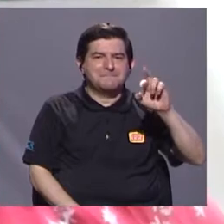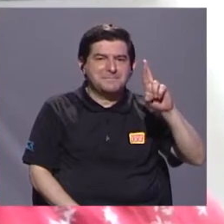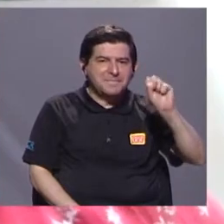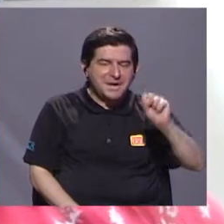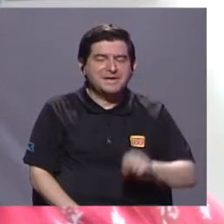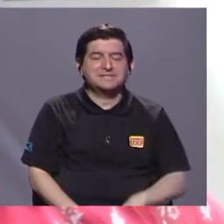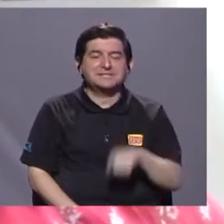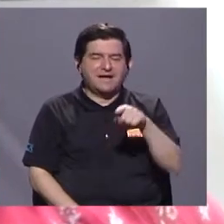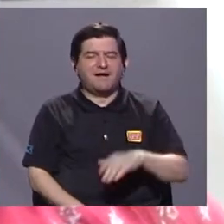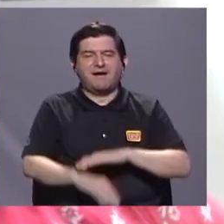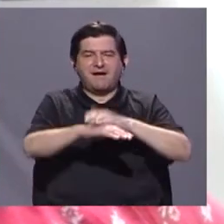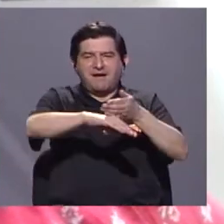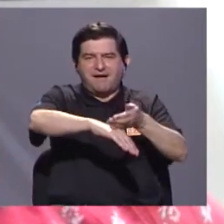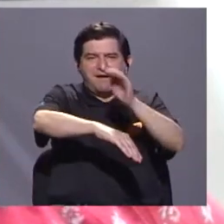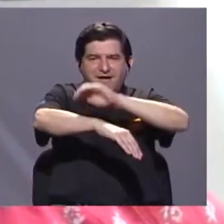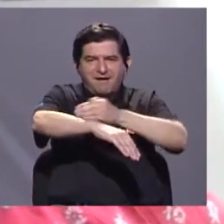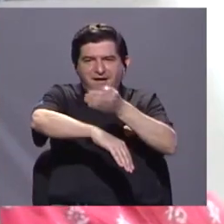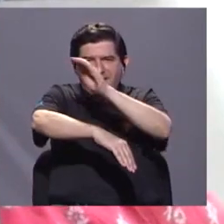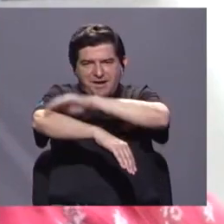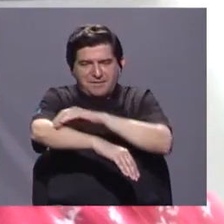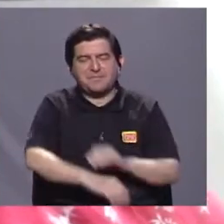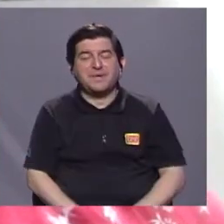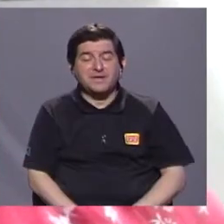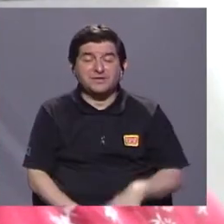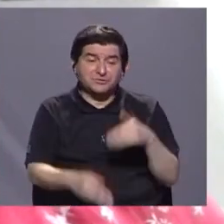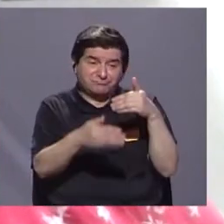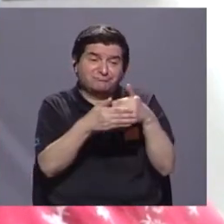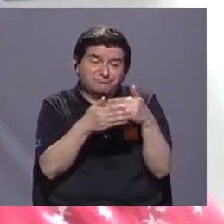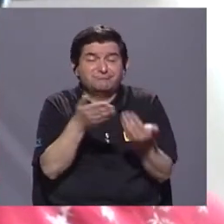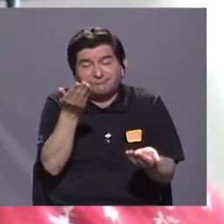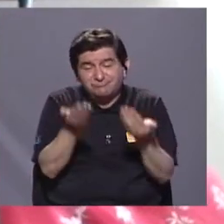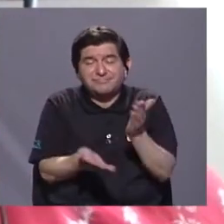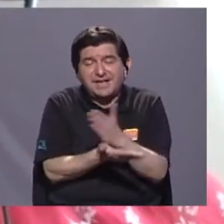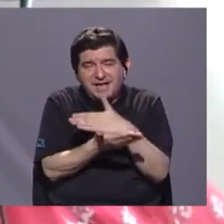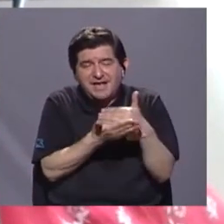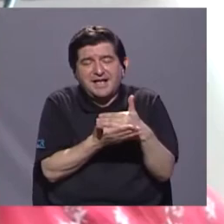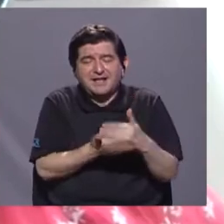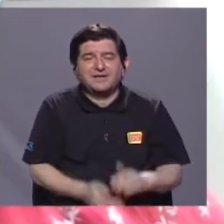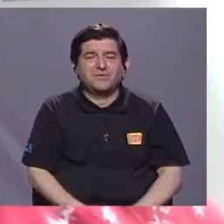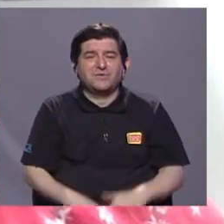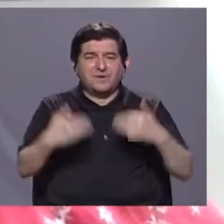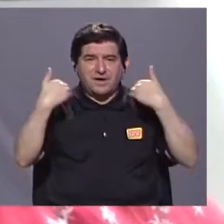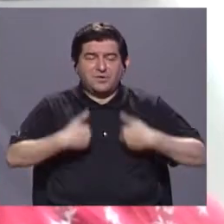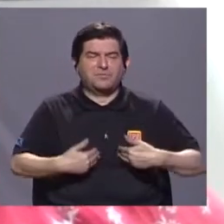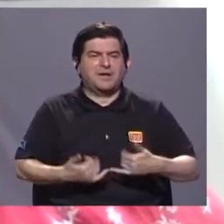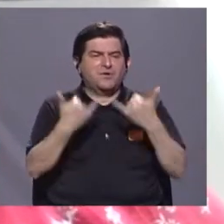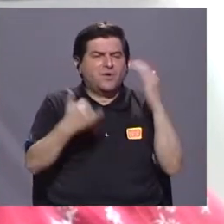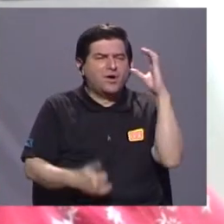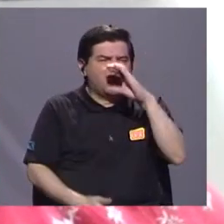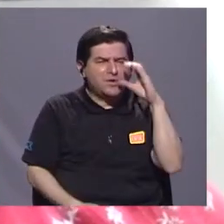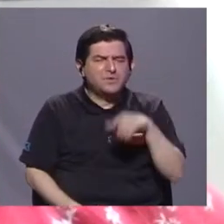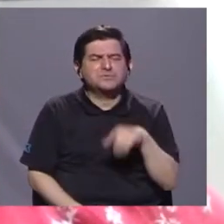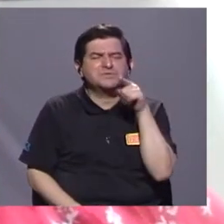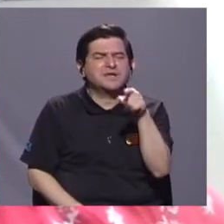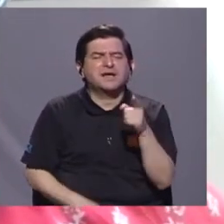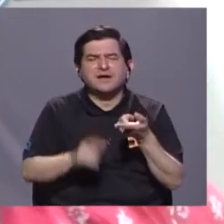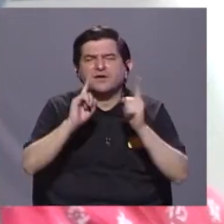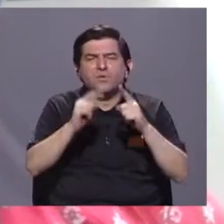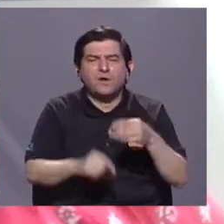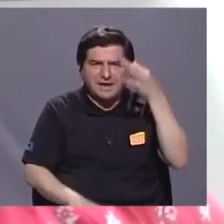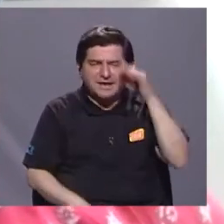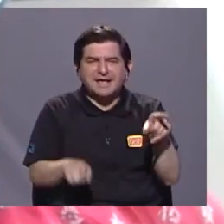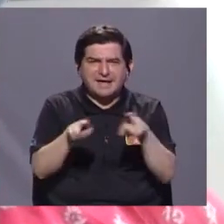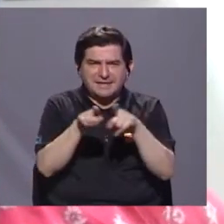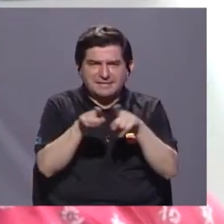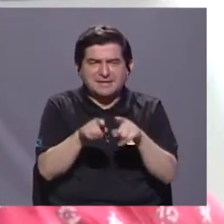animales cercanos al ser humano y en este momento pues está buscando cuál es el posible a su poder o se cree que también